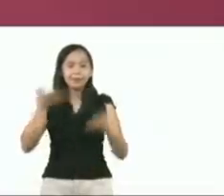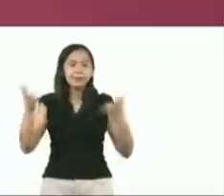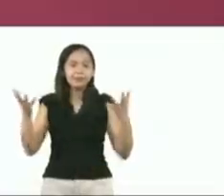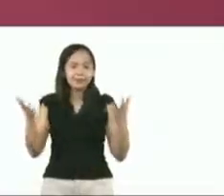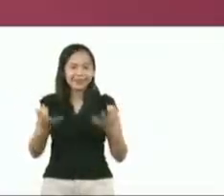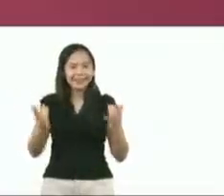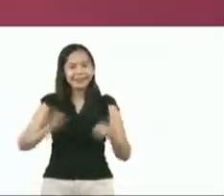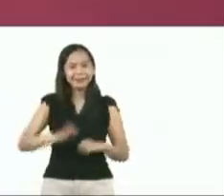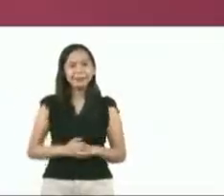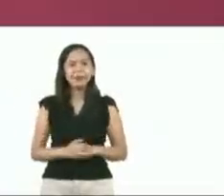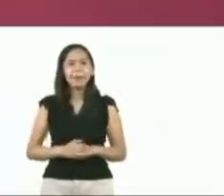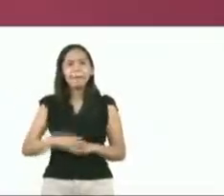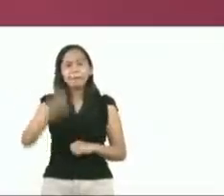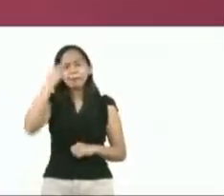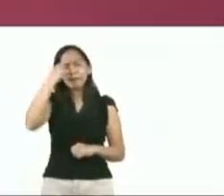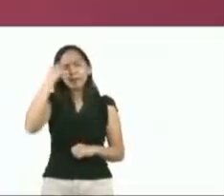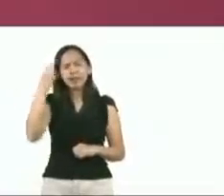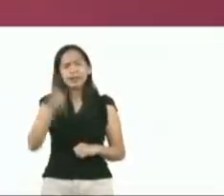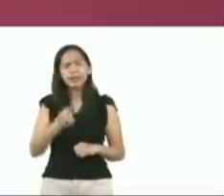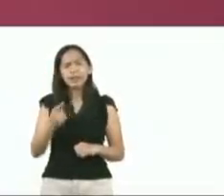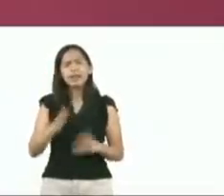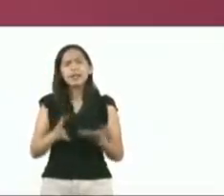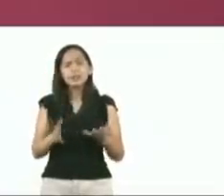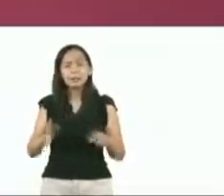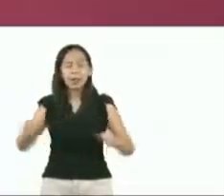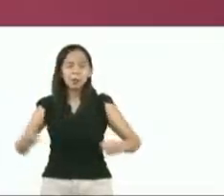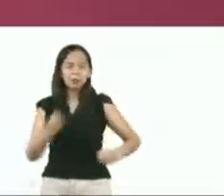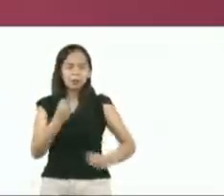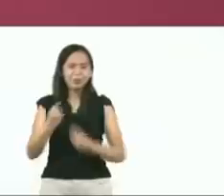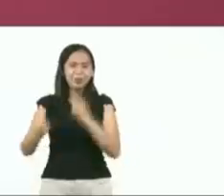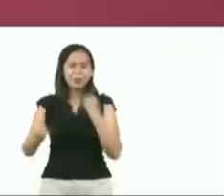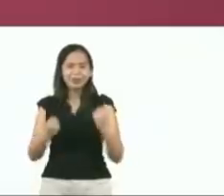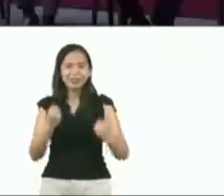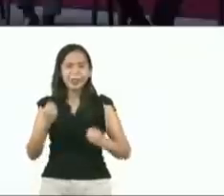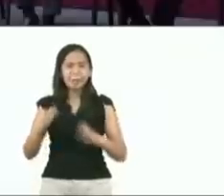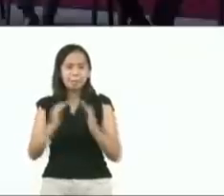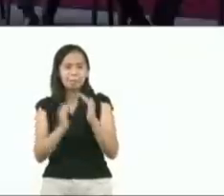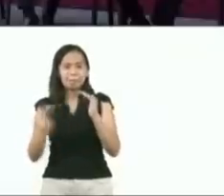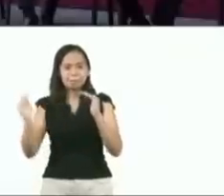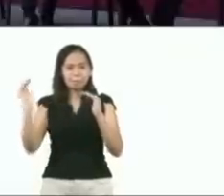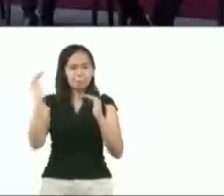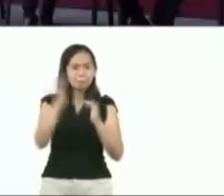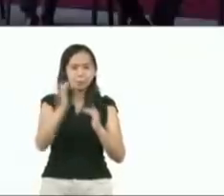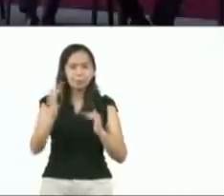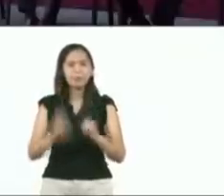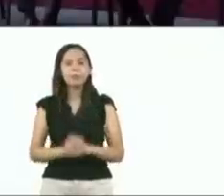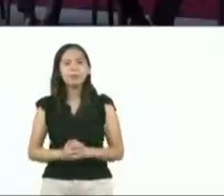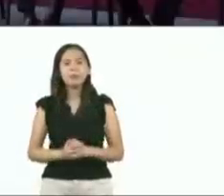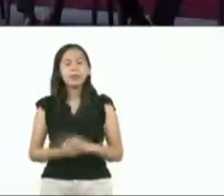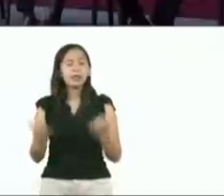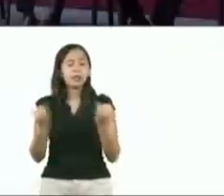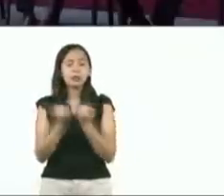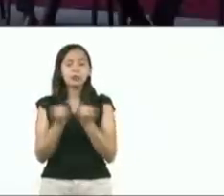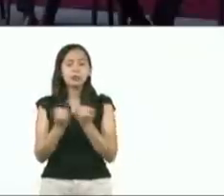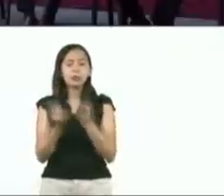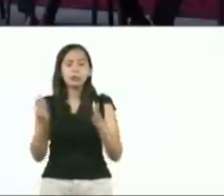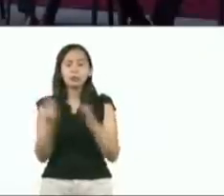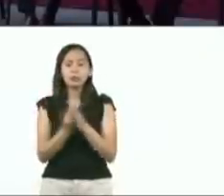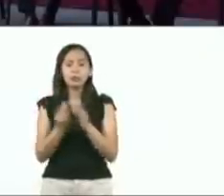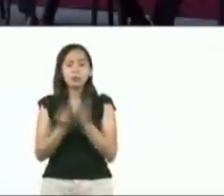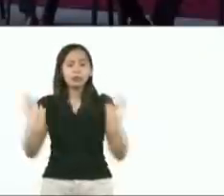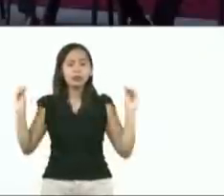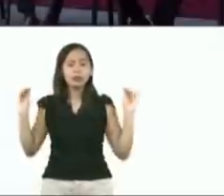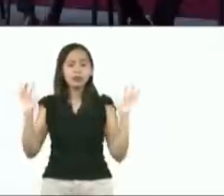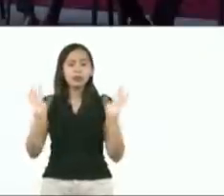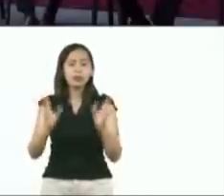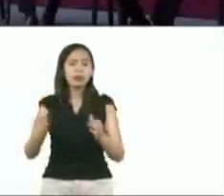Ciudad de México, donde el boxeo quedará en alto. Además de esta gran clase que será histórica, que va a